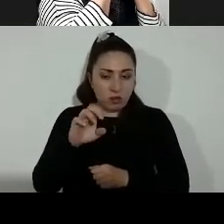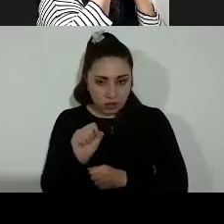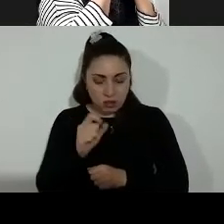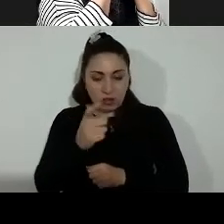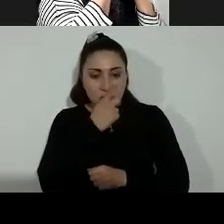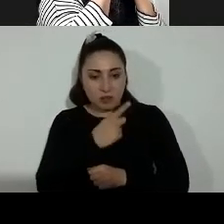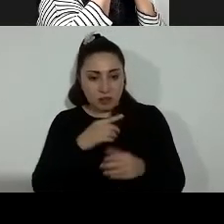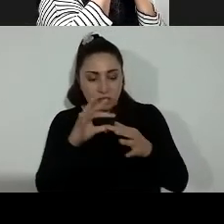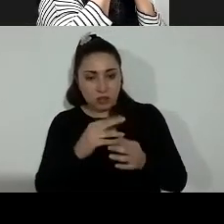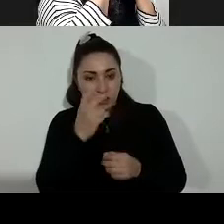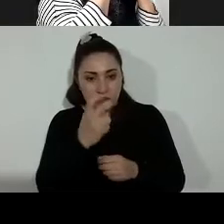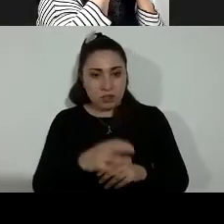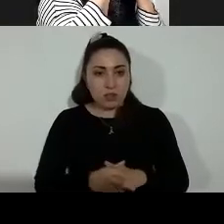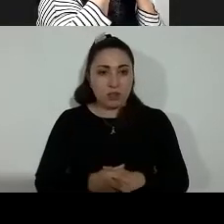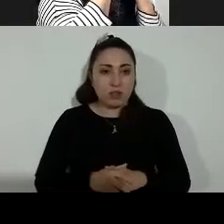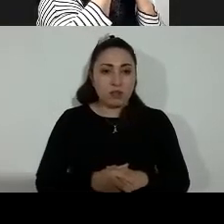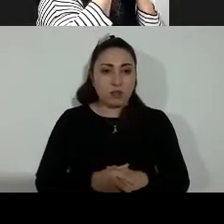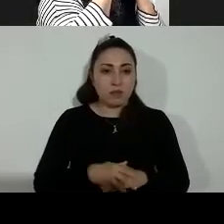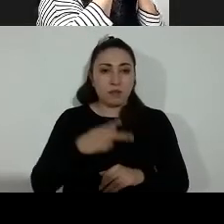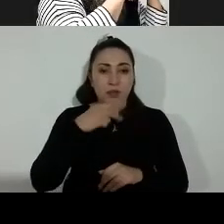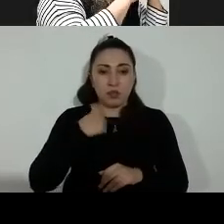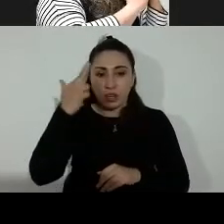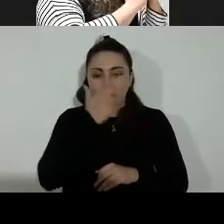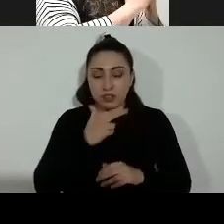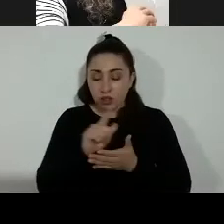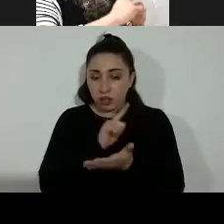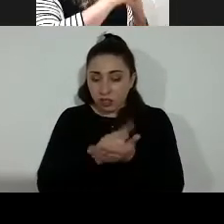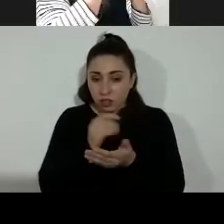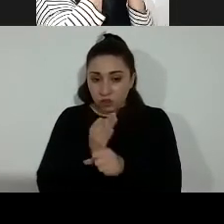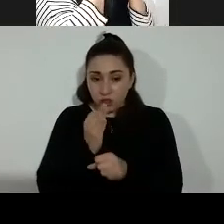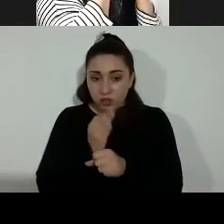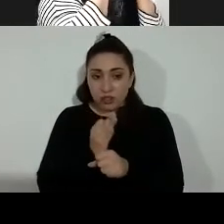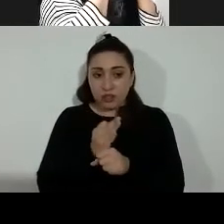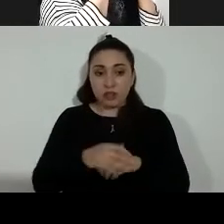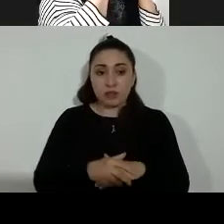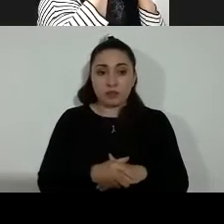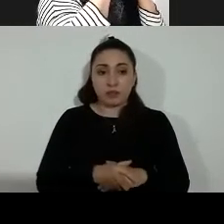observación, pero legalmente las comisiones